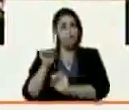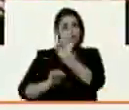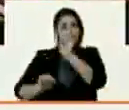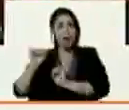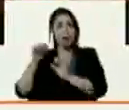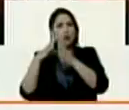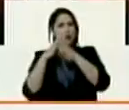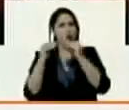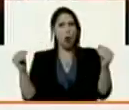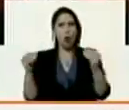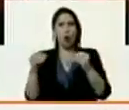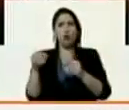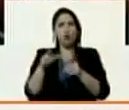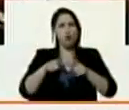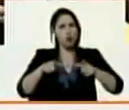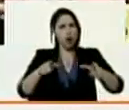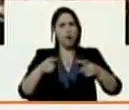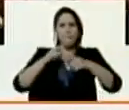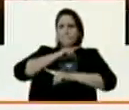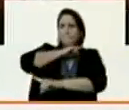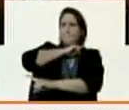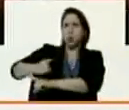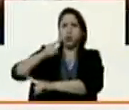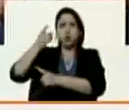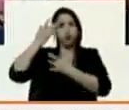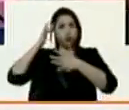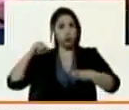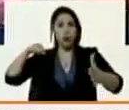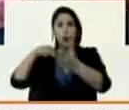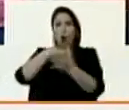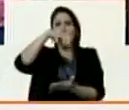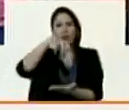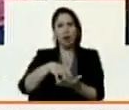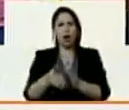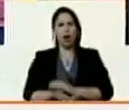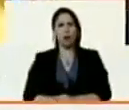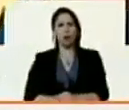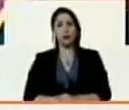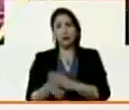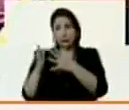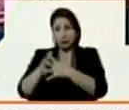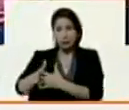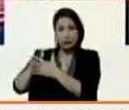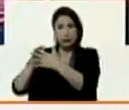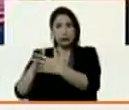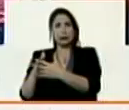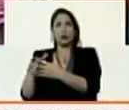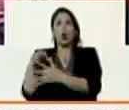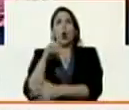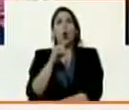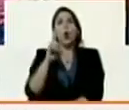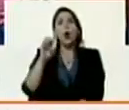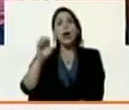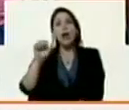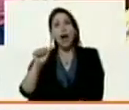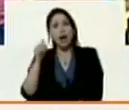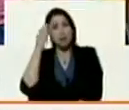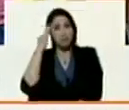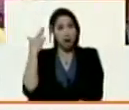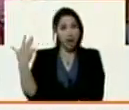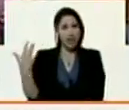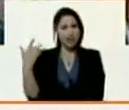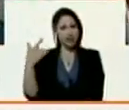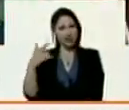las instancias, que denunciemos el intento de golpe de Estado desde Estados Unidos y desde la OEA. Imagínense el